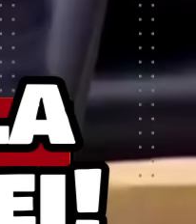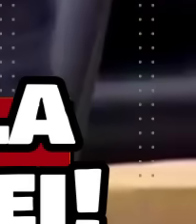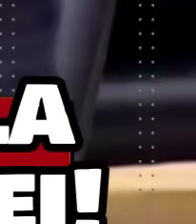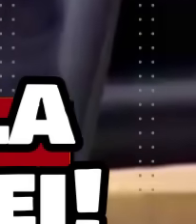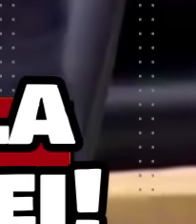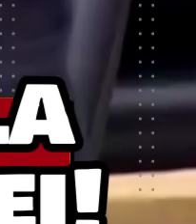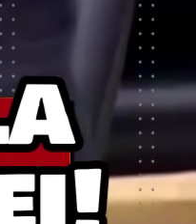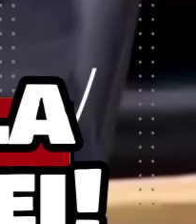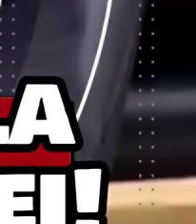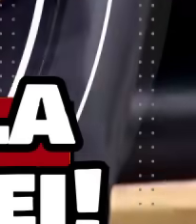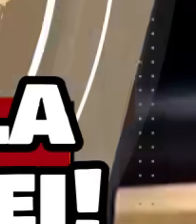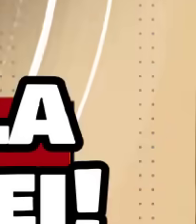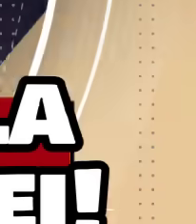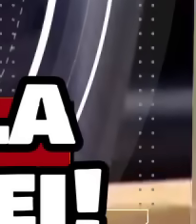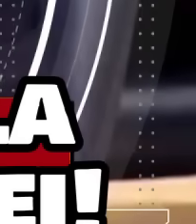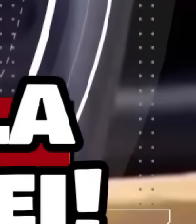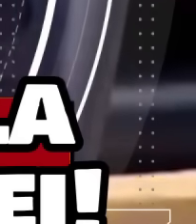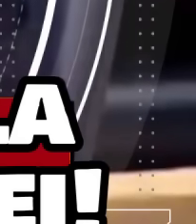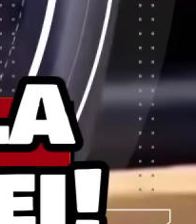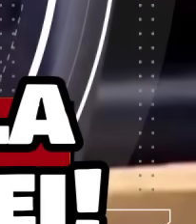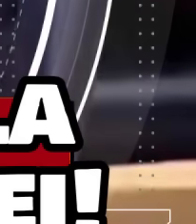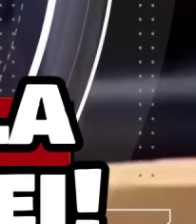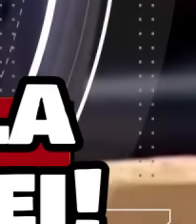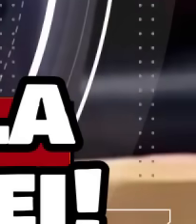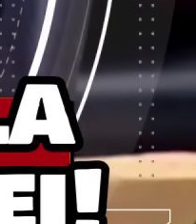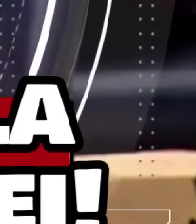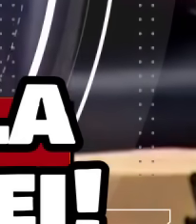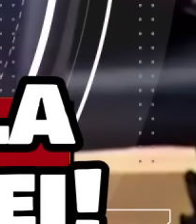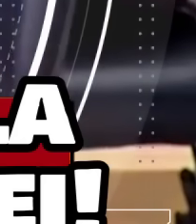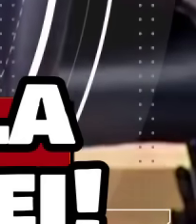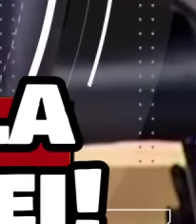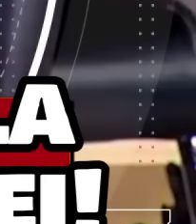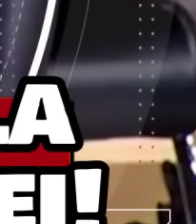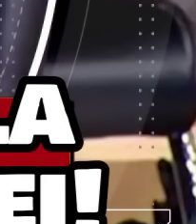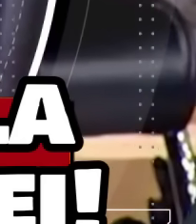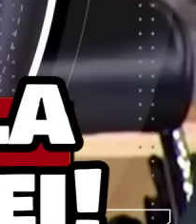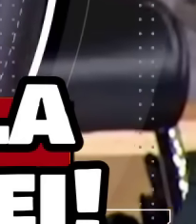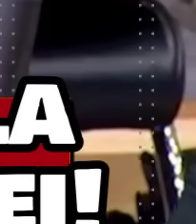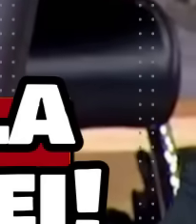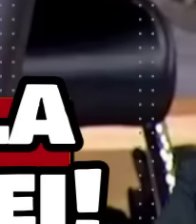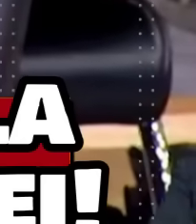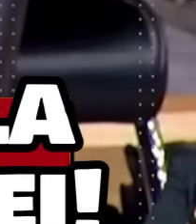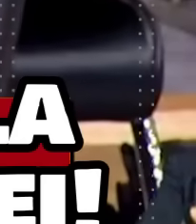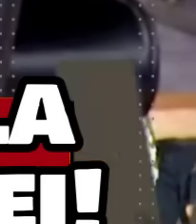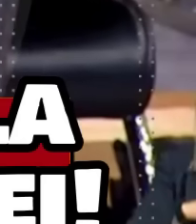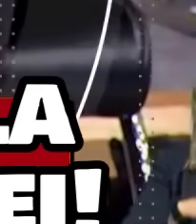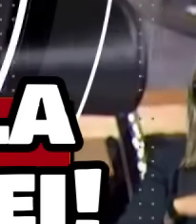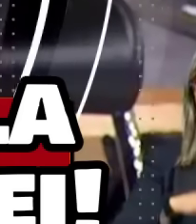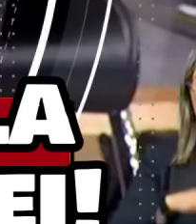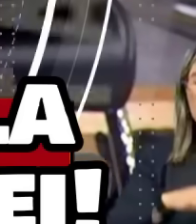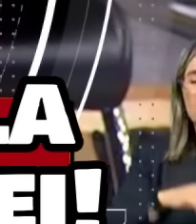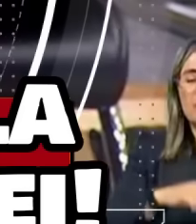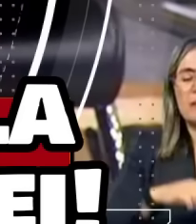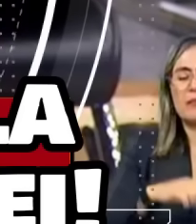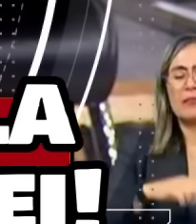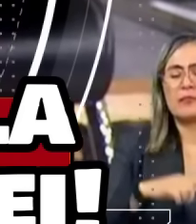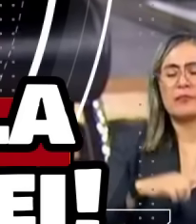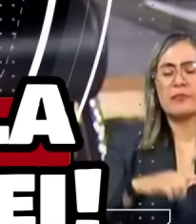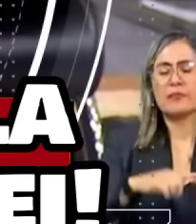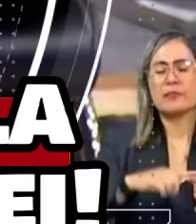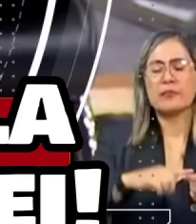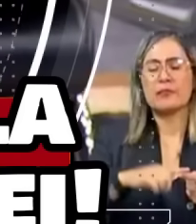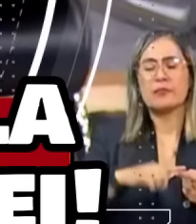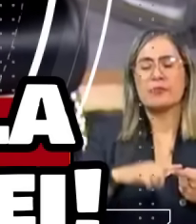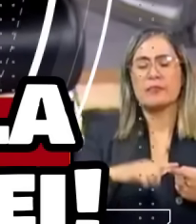este tema y sugirió que, de desearse, se realice una petición formal de recusación conforme a lo aconsejado por la consejera